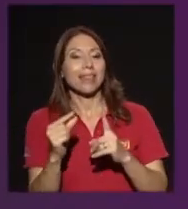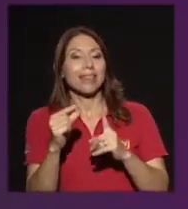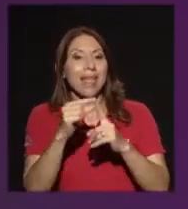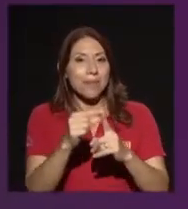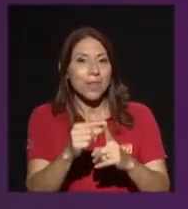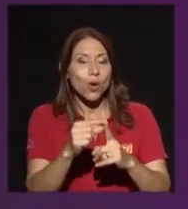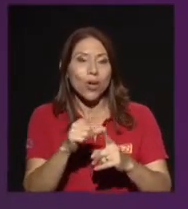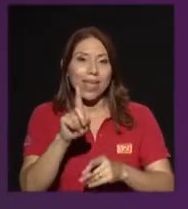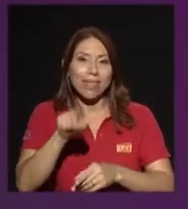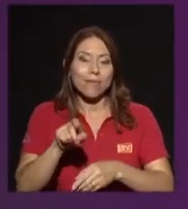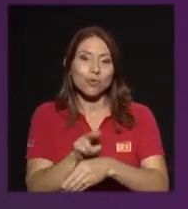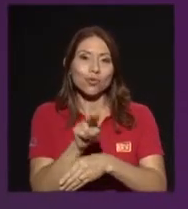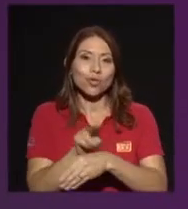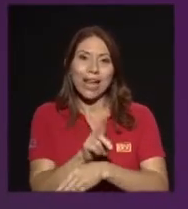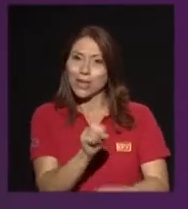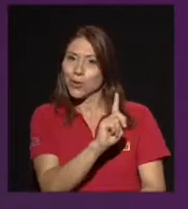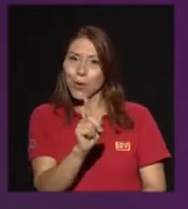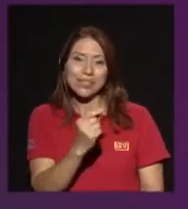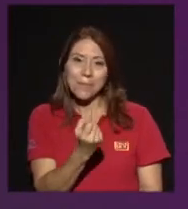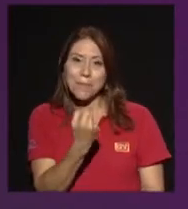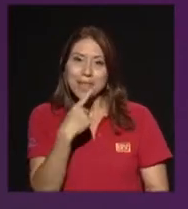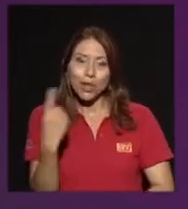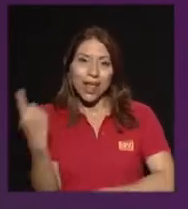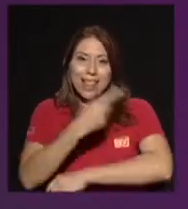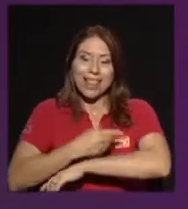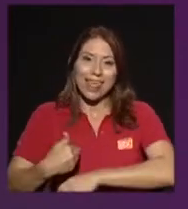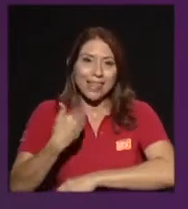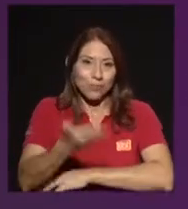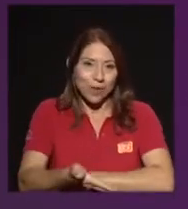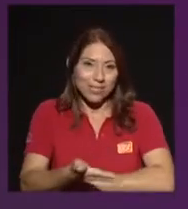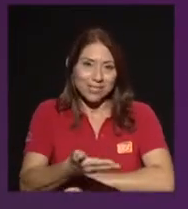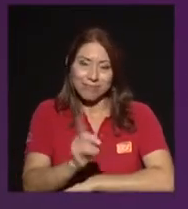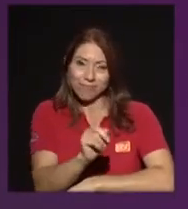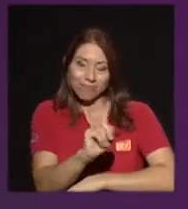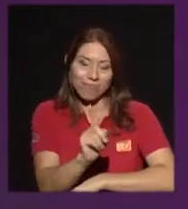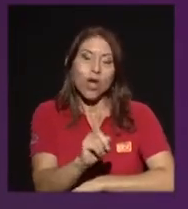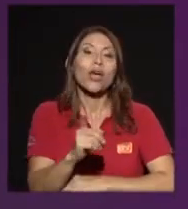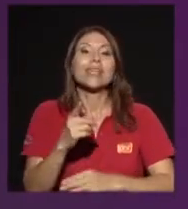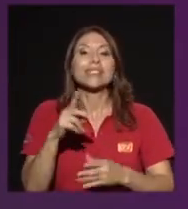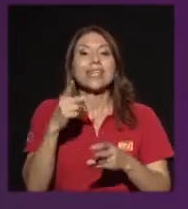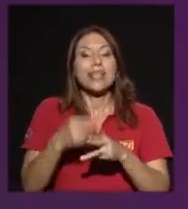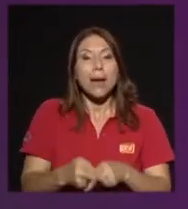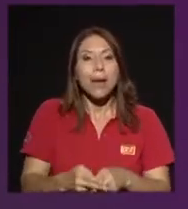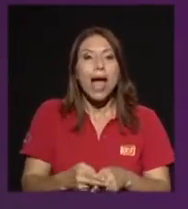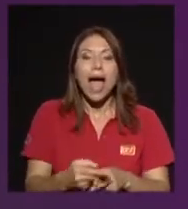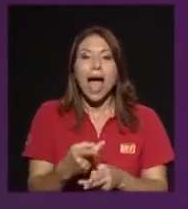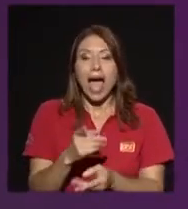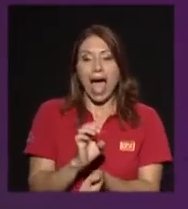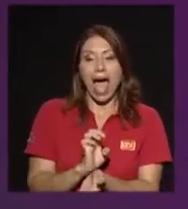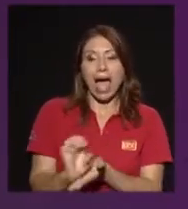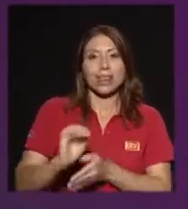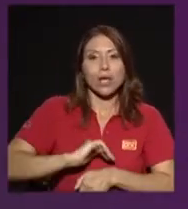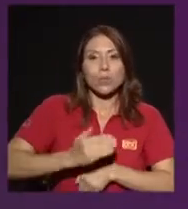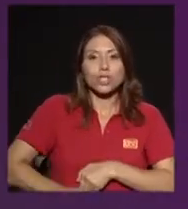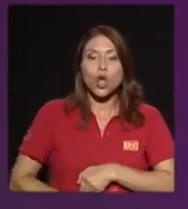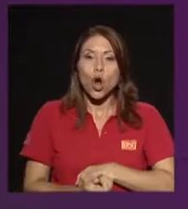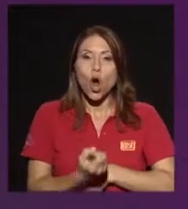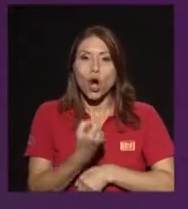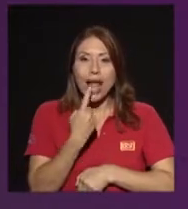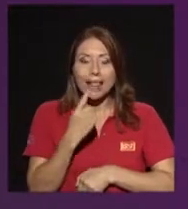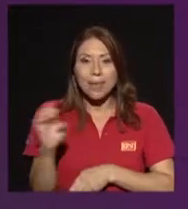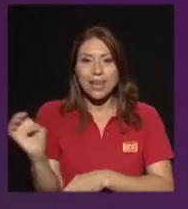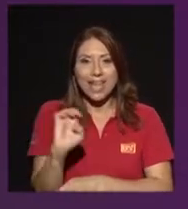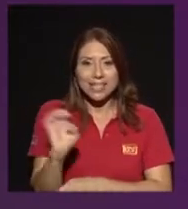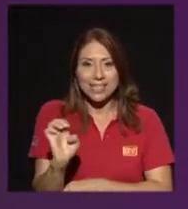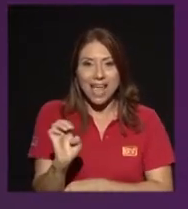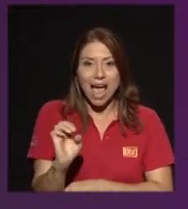definitivamente que deberíamos usar no es píldora del día después o pastilla del día siguiente, sino anticoncepción oral de emergencia. Algo que es muy importante